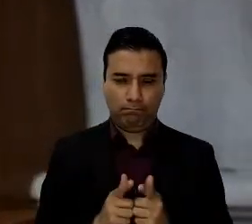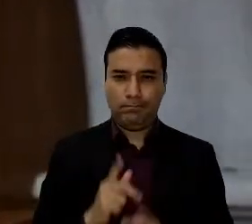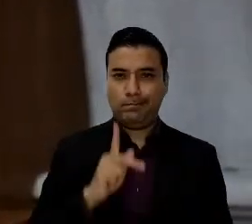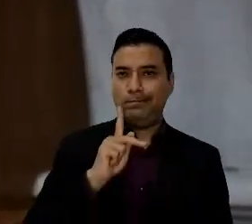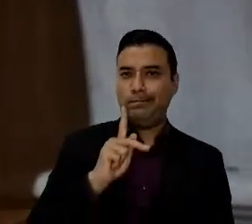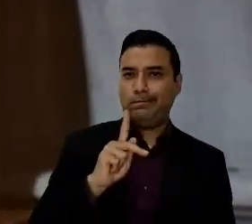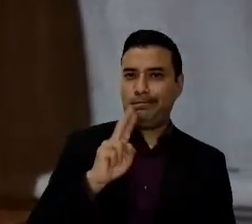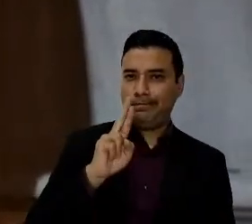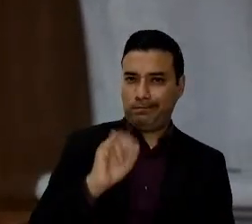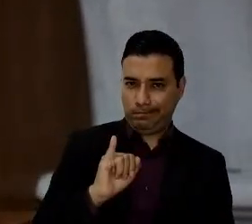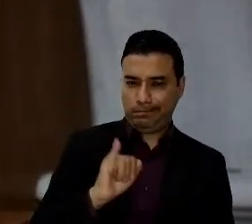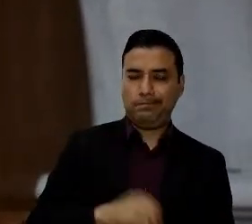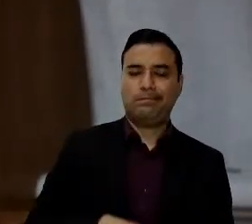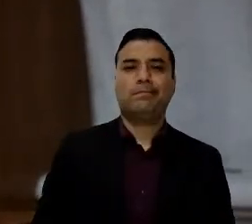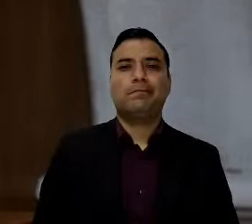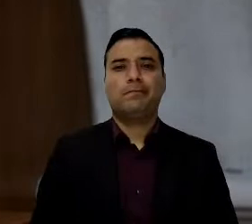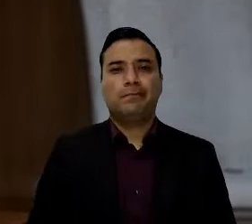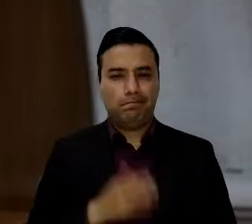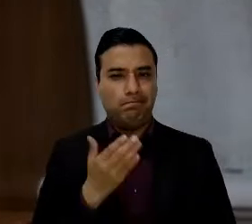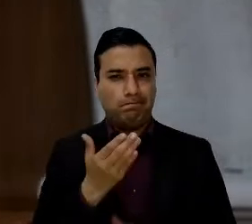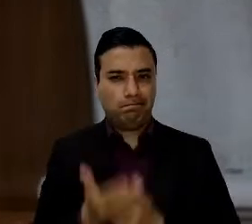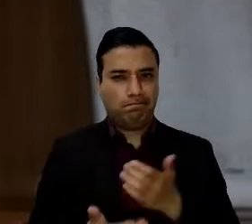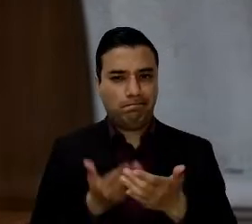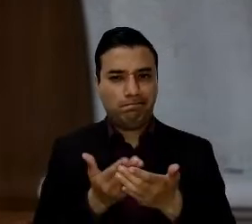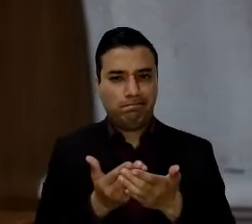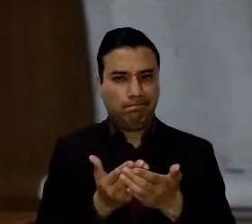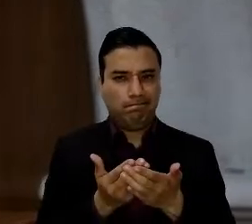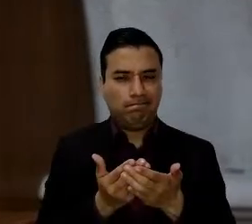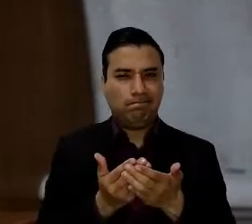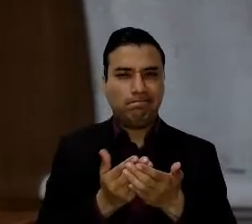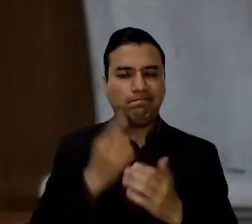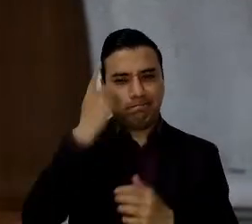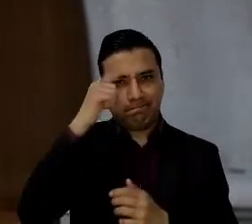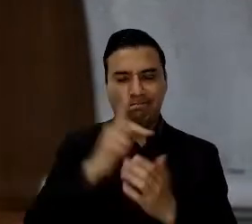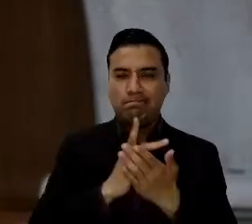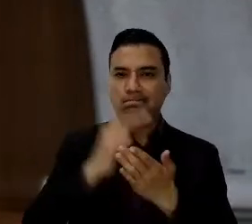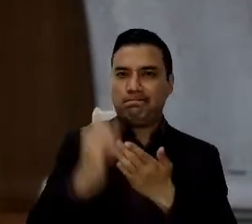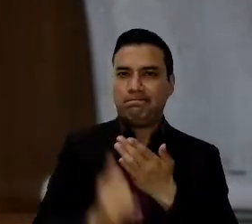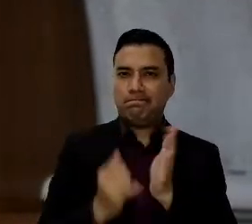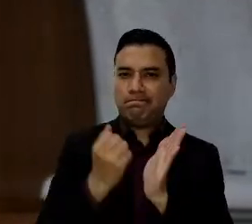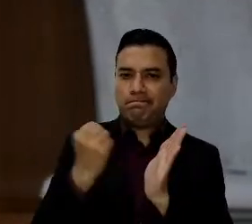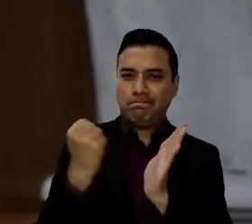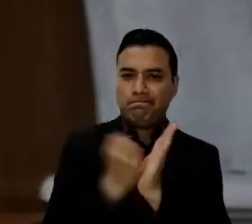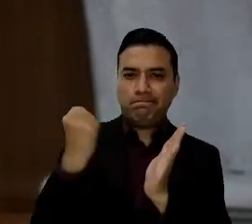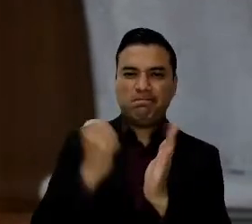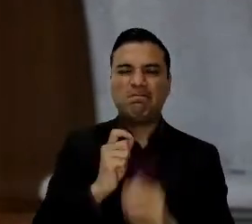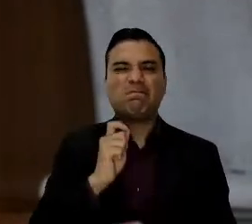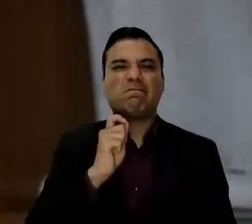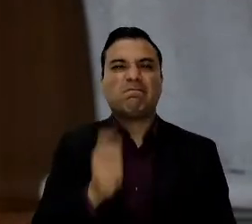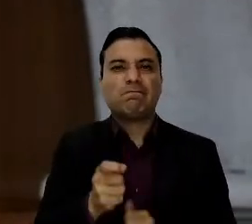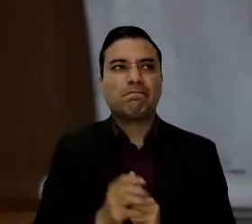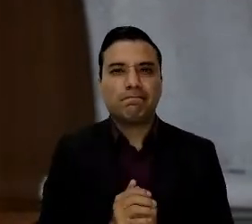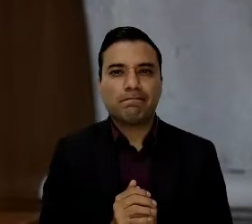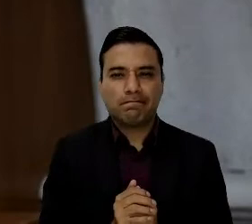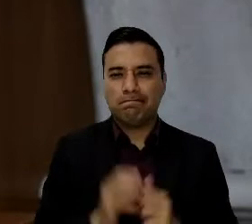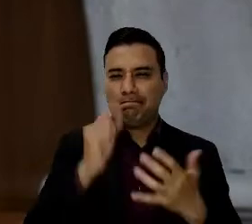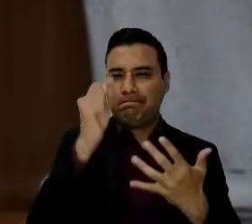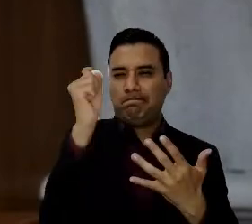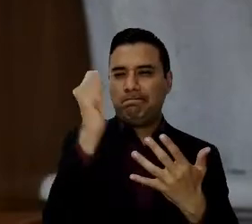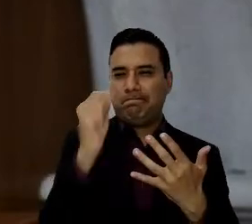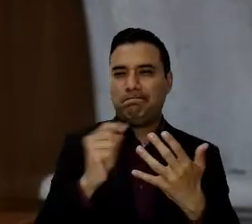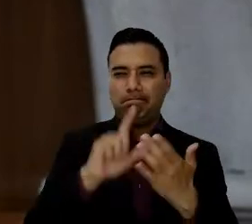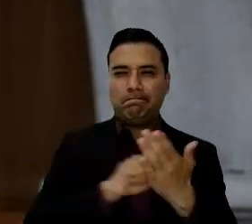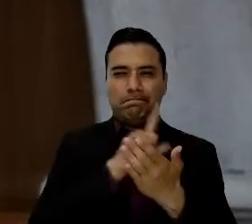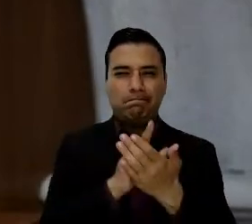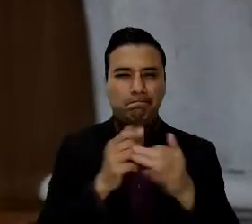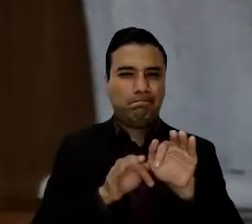Partido Revolucionario Institucional, presento iniciativa con proyecto de decreto por el que se reforman diversas disposiciones de la Ley